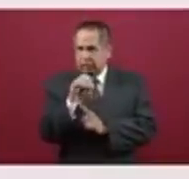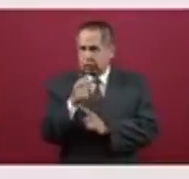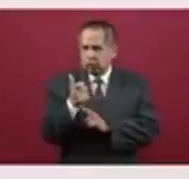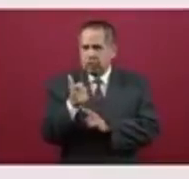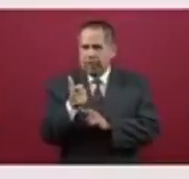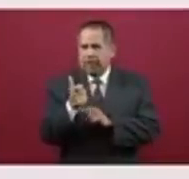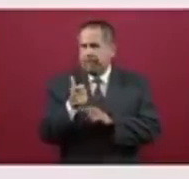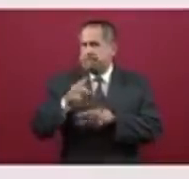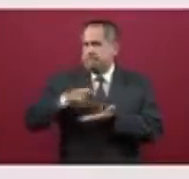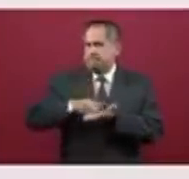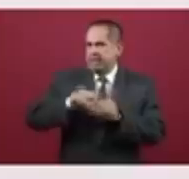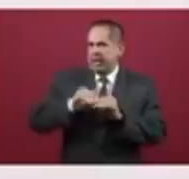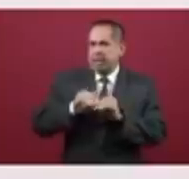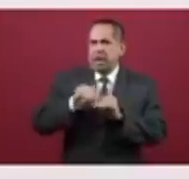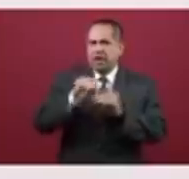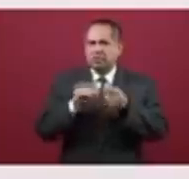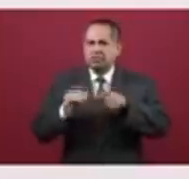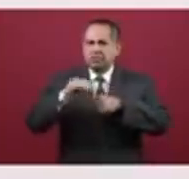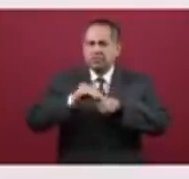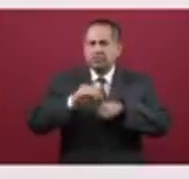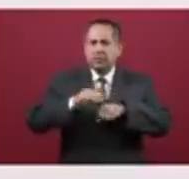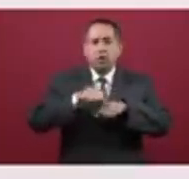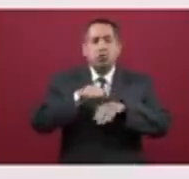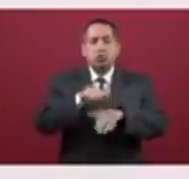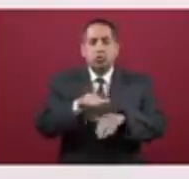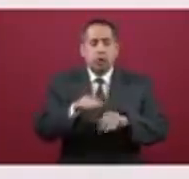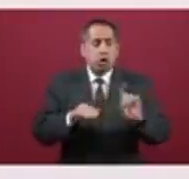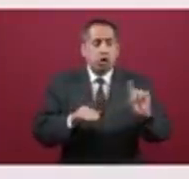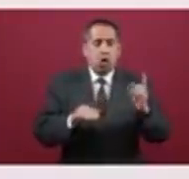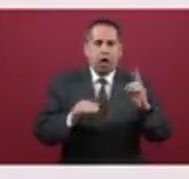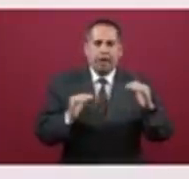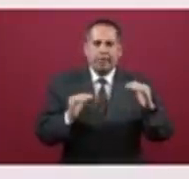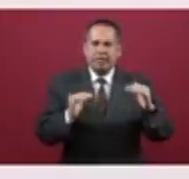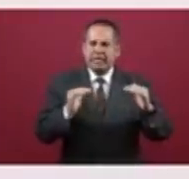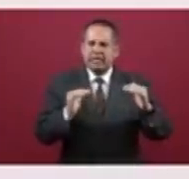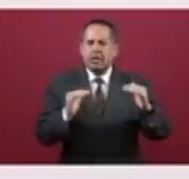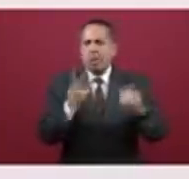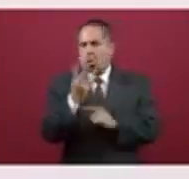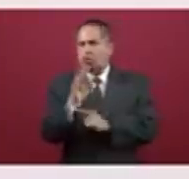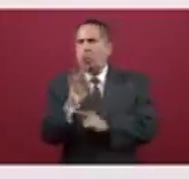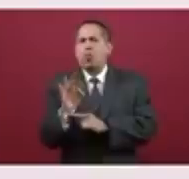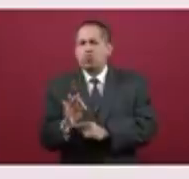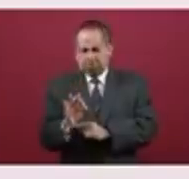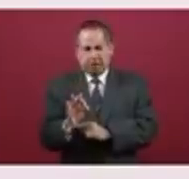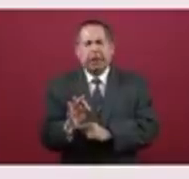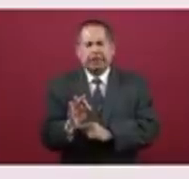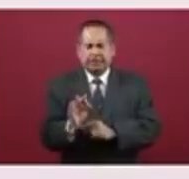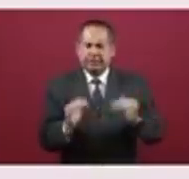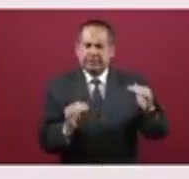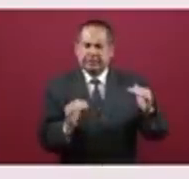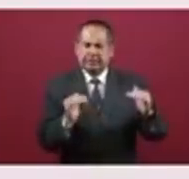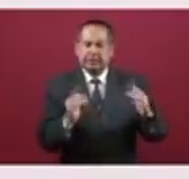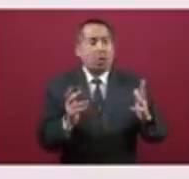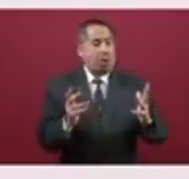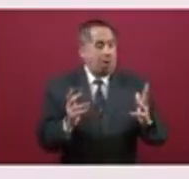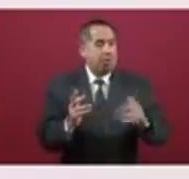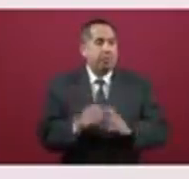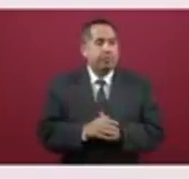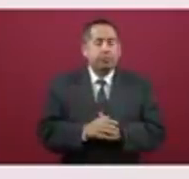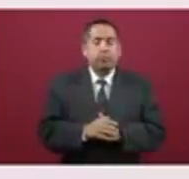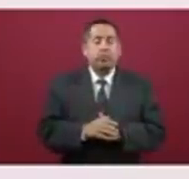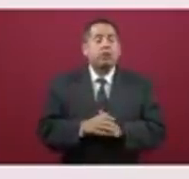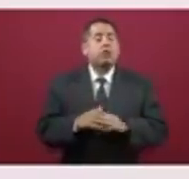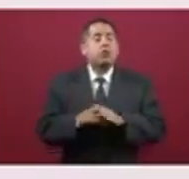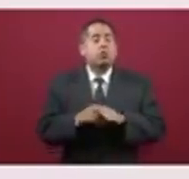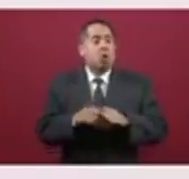relación al dólar 4 % la inflación